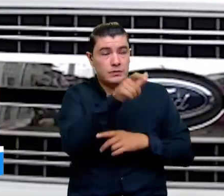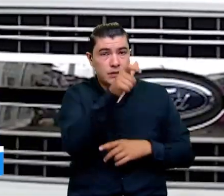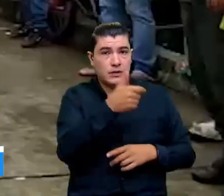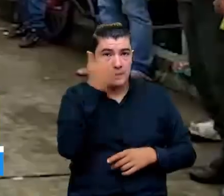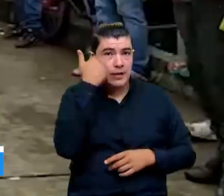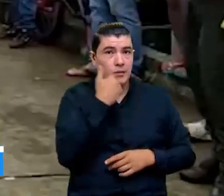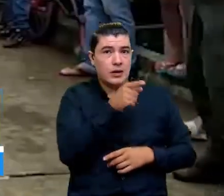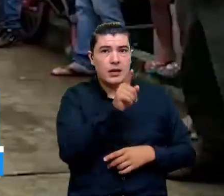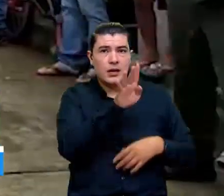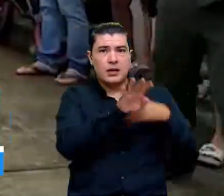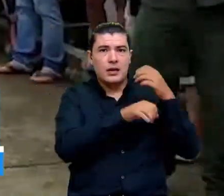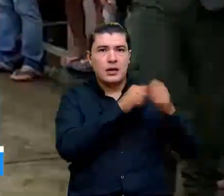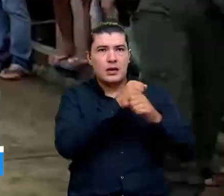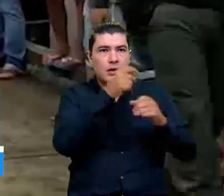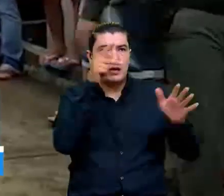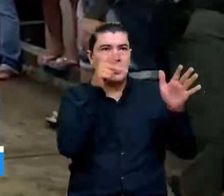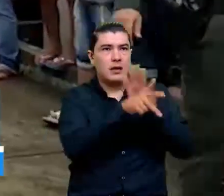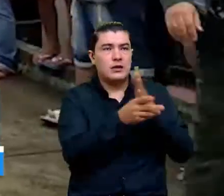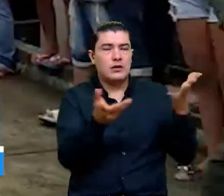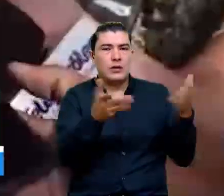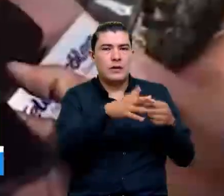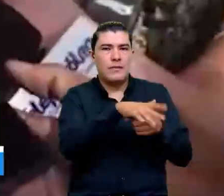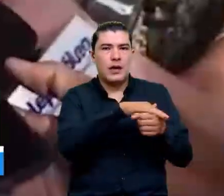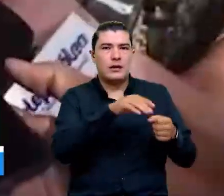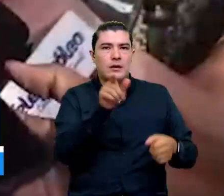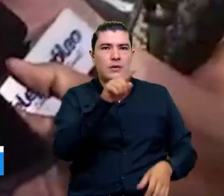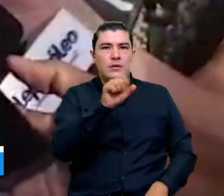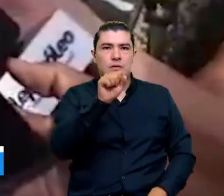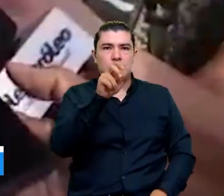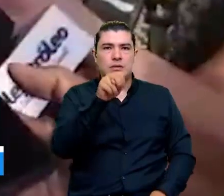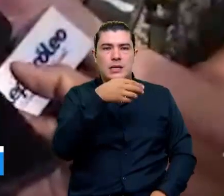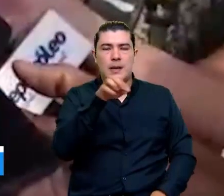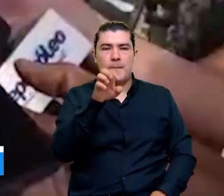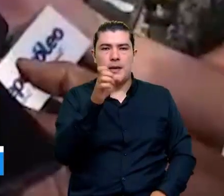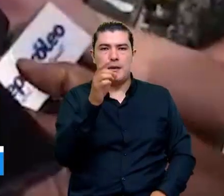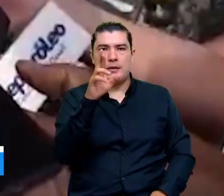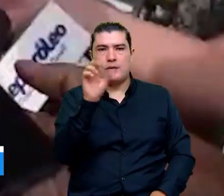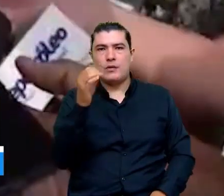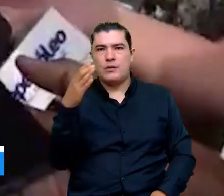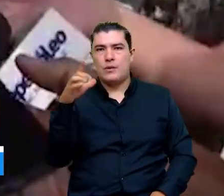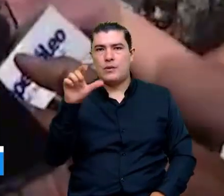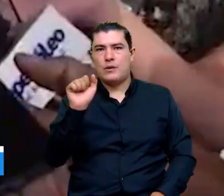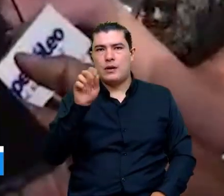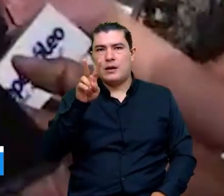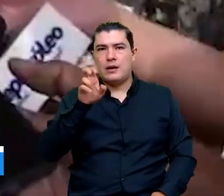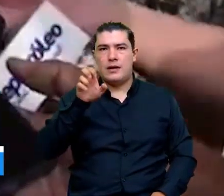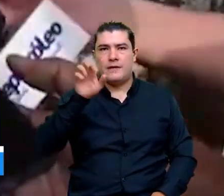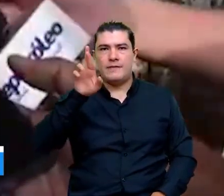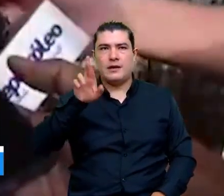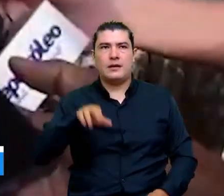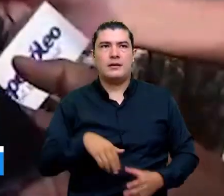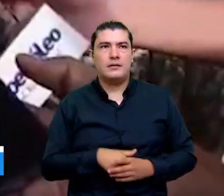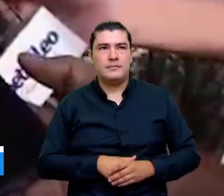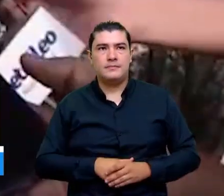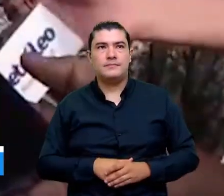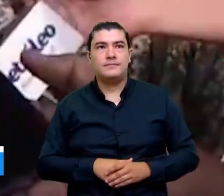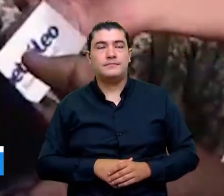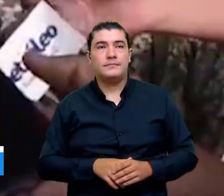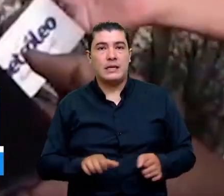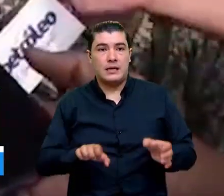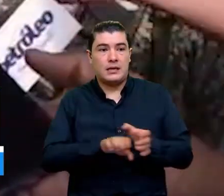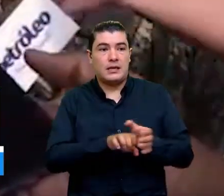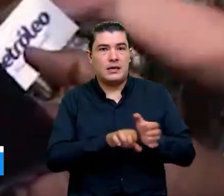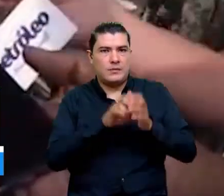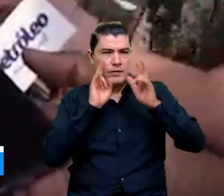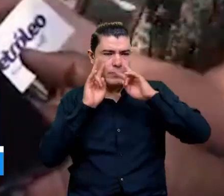fue asesinado en el barrio San Pedro Claver. Junto con Fiscalía General de la Nación hemos activado el equipo de tareas especiales con el fin de